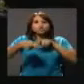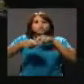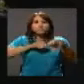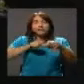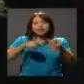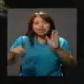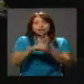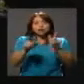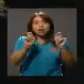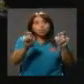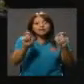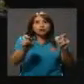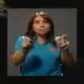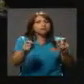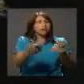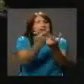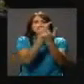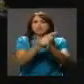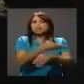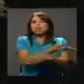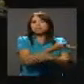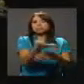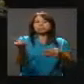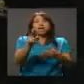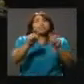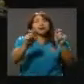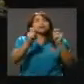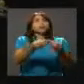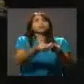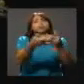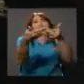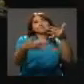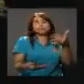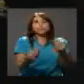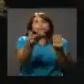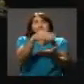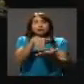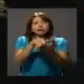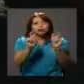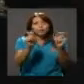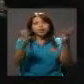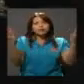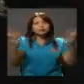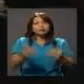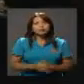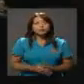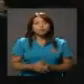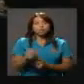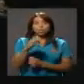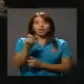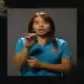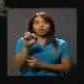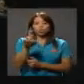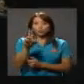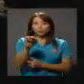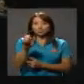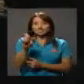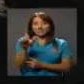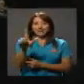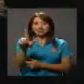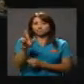educación manteniendo libertad y libertinaje mercantil de la educación. Don Héctor Monestel, su respuesta.